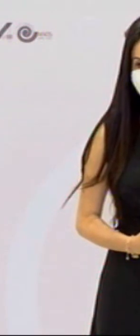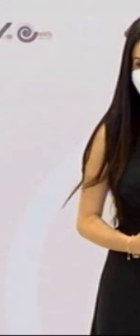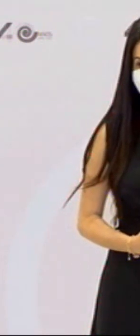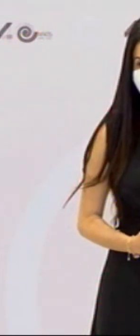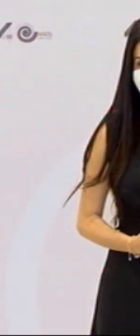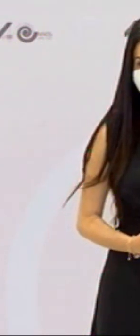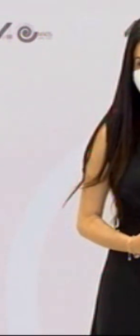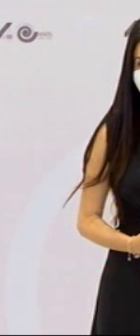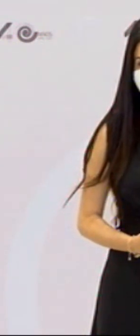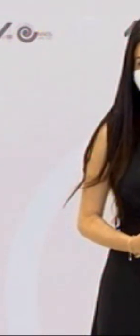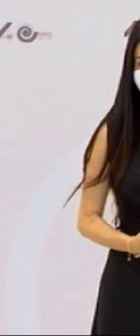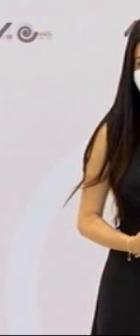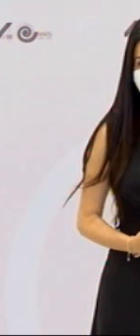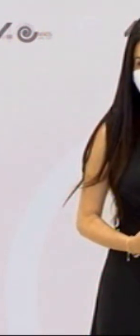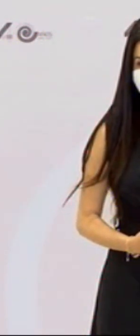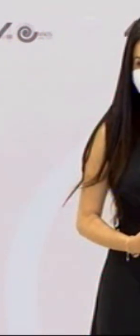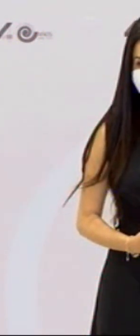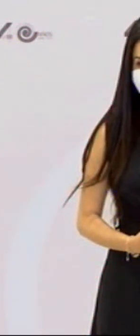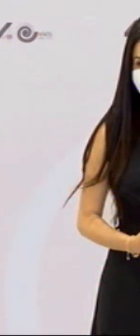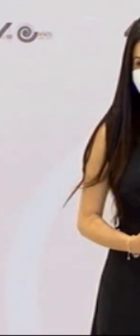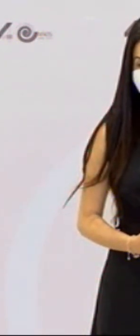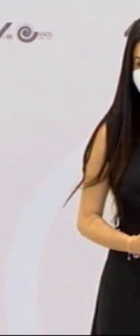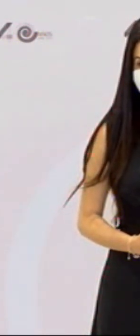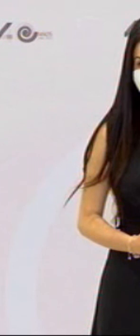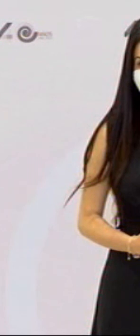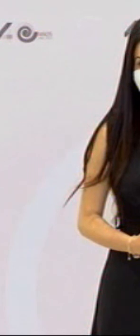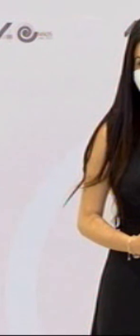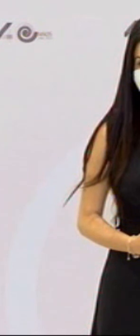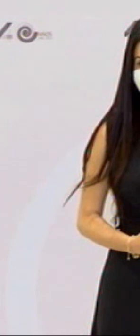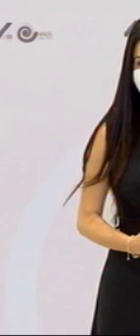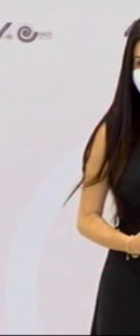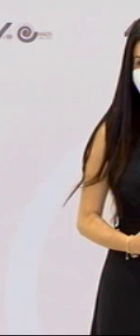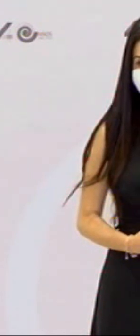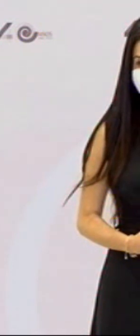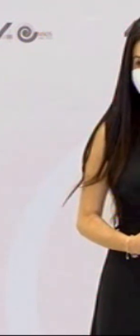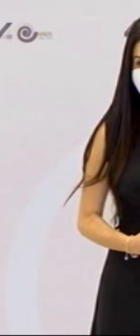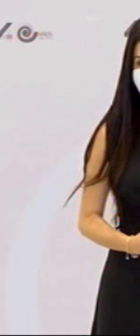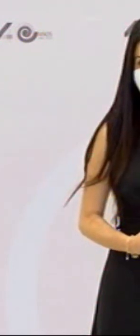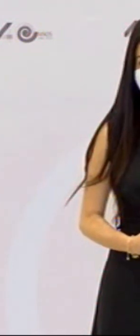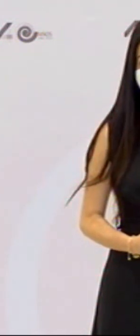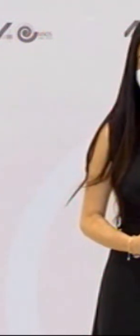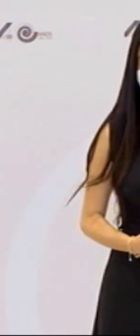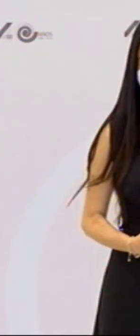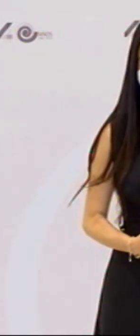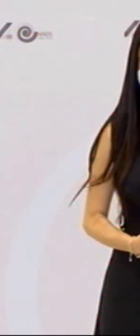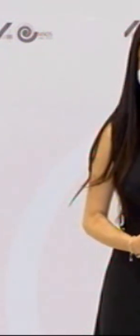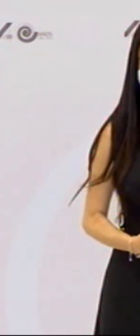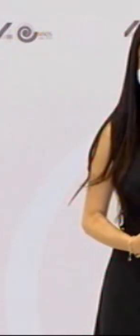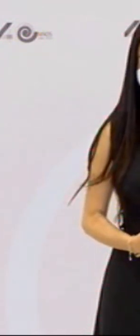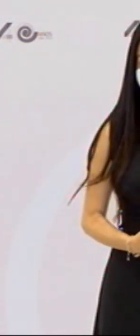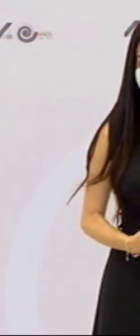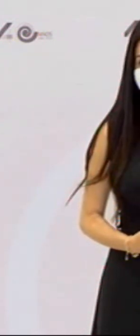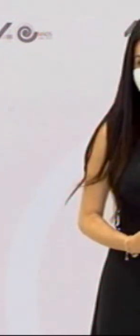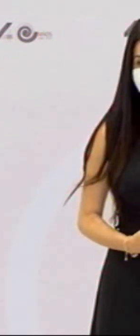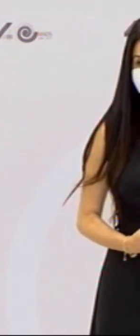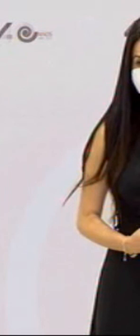tienen en sí mismas el 80% de la población en el 20% del territorio y tienen que seguir creciendo. Por tanto, es conveniente que